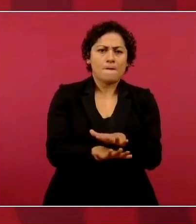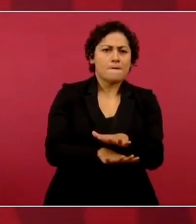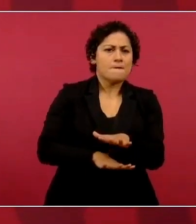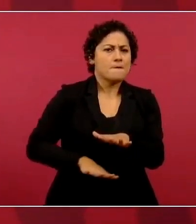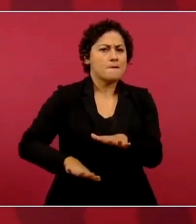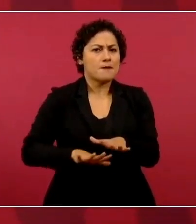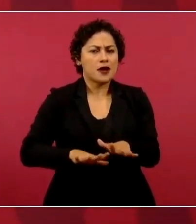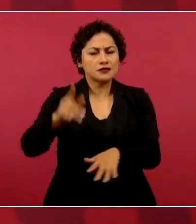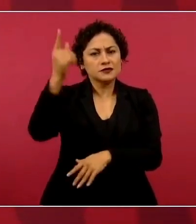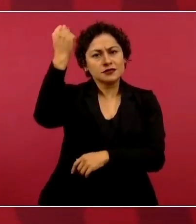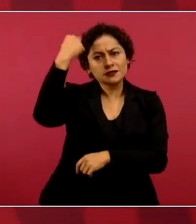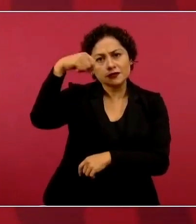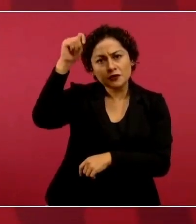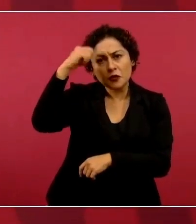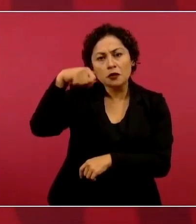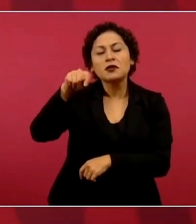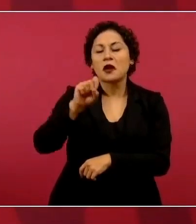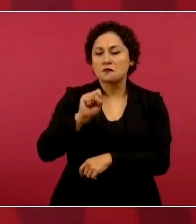cómo podríamos